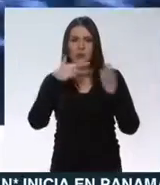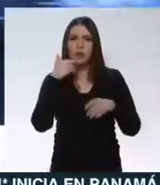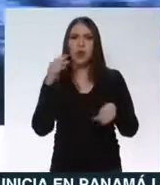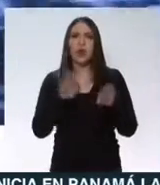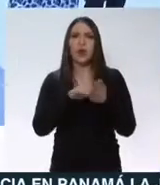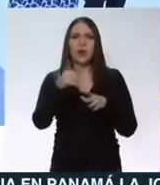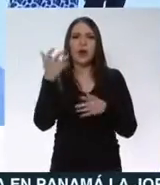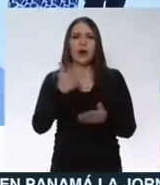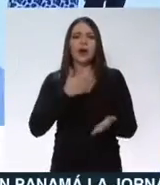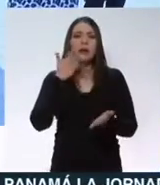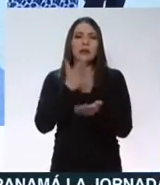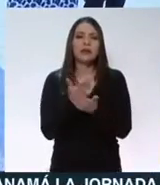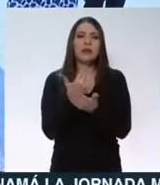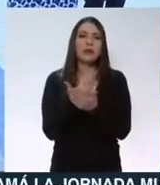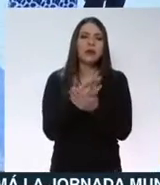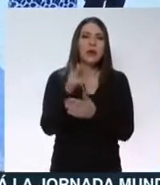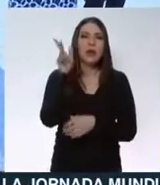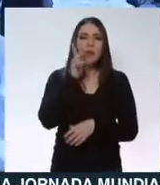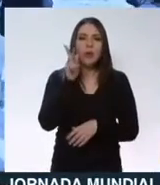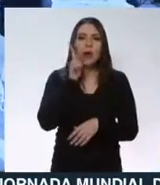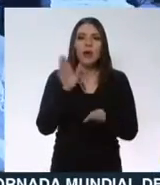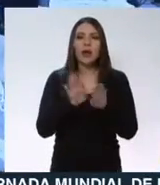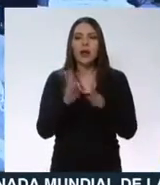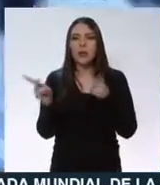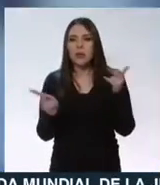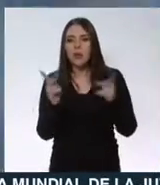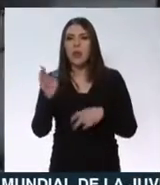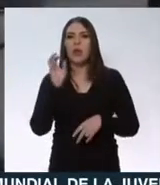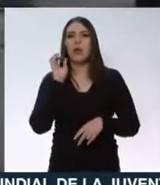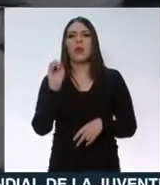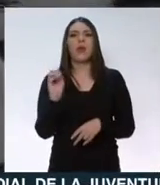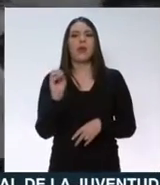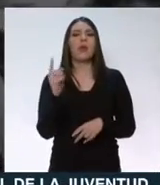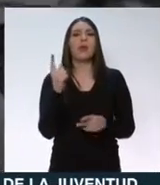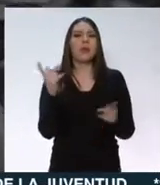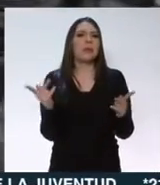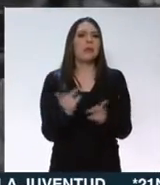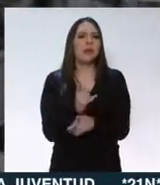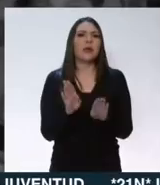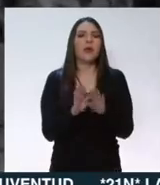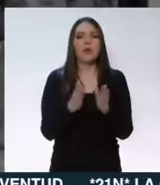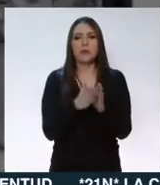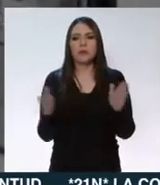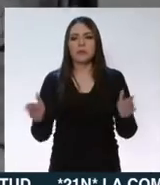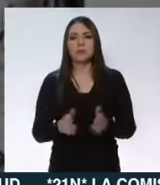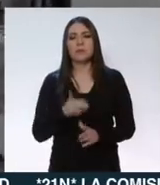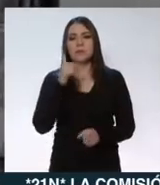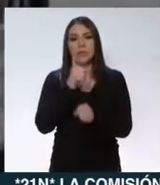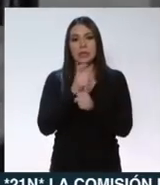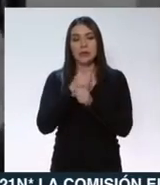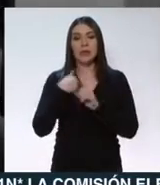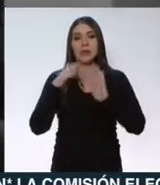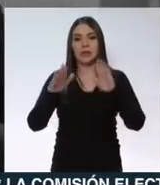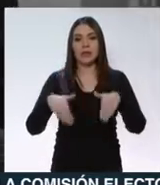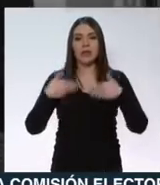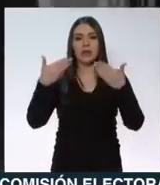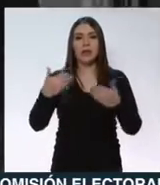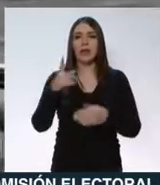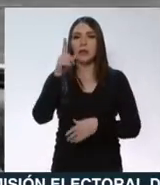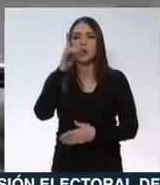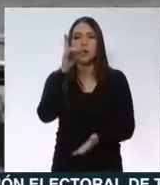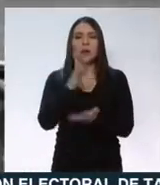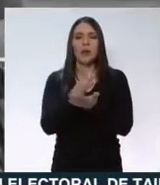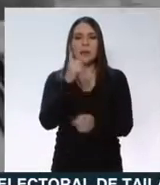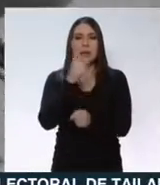dijiste, vamos? ¿Cómo fue ese proceso? No, fue un proceso de casting muy largo. El primero fue casi solo una entrevista.